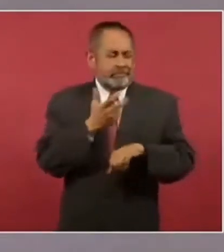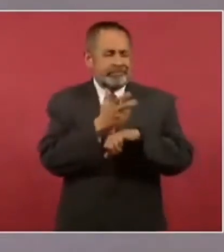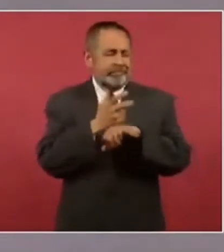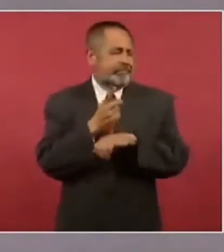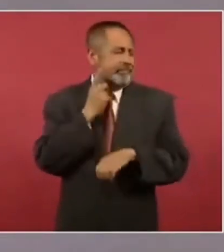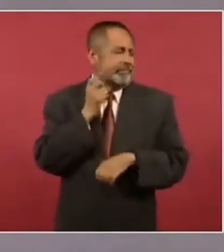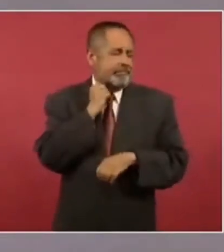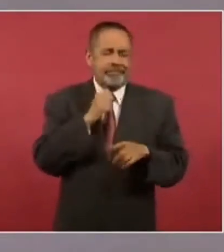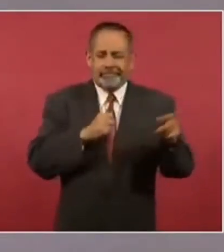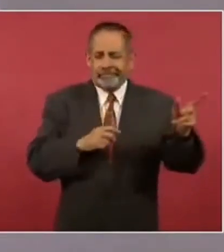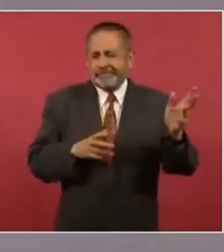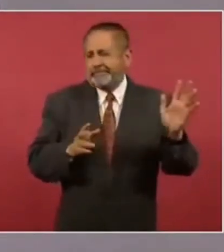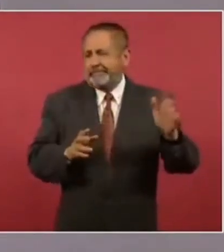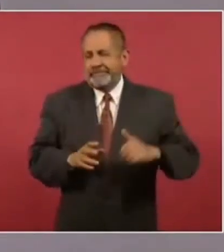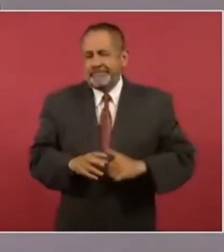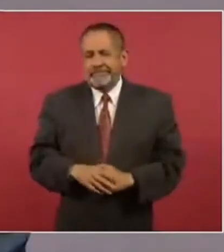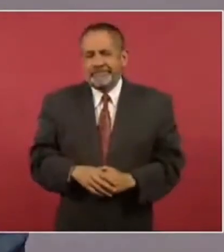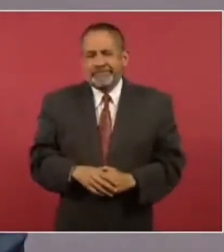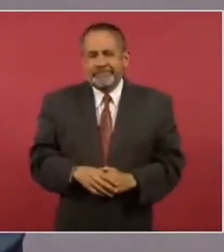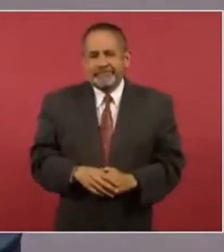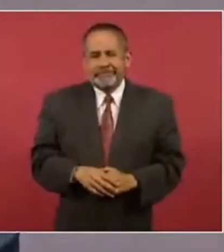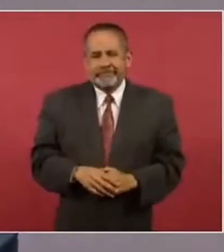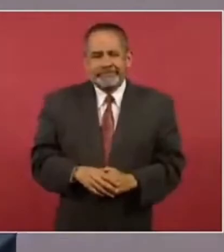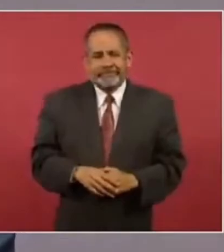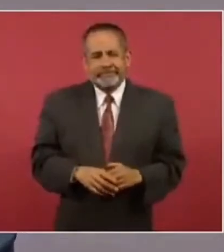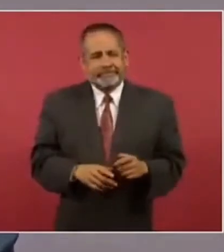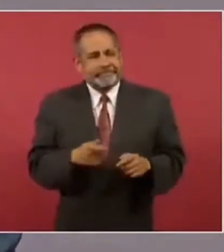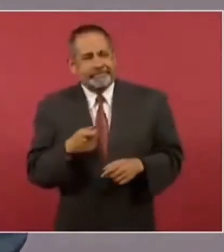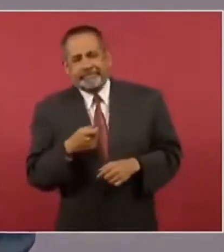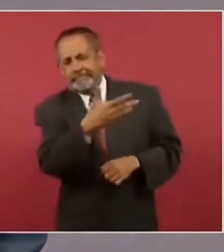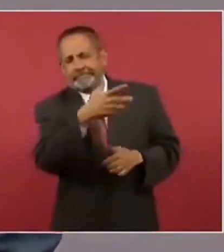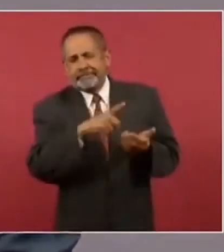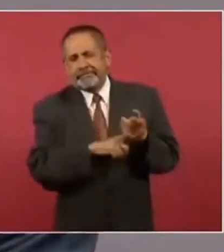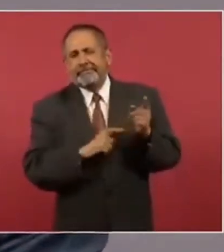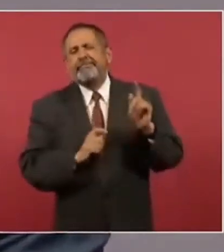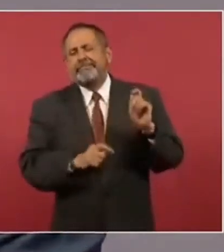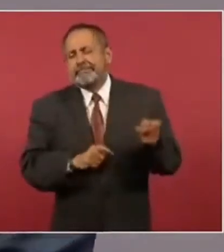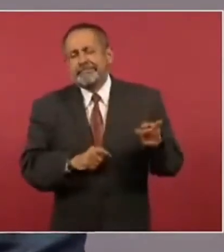diríamos aquí, en lenguaje coloquial,